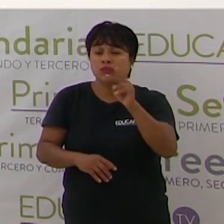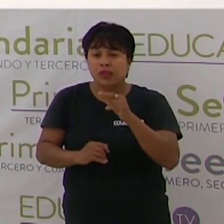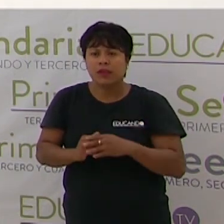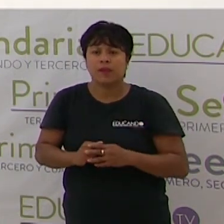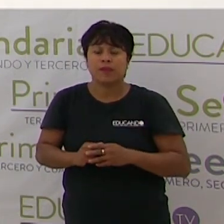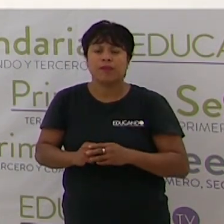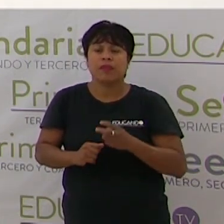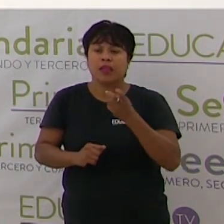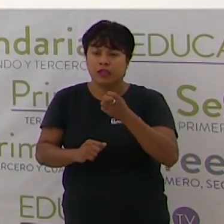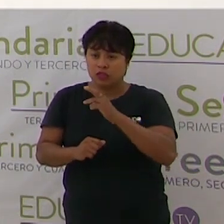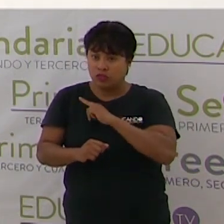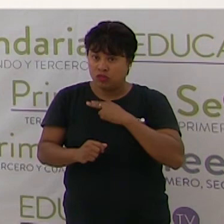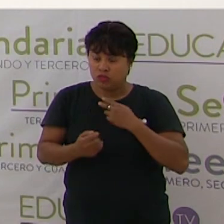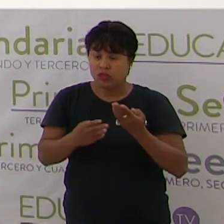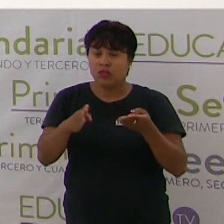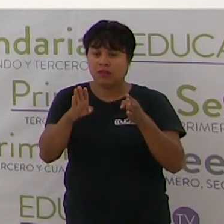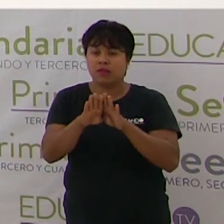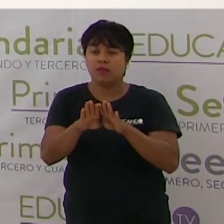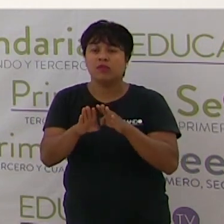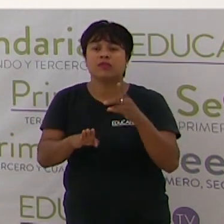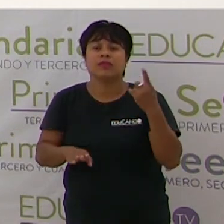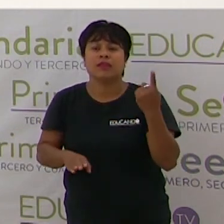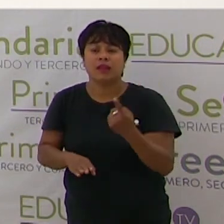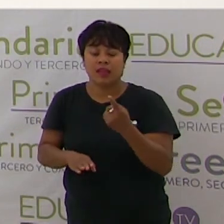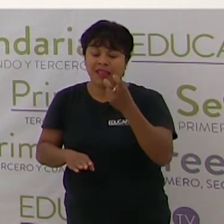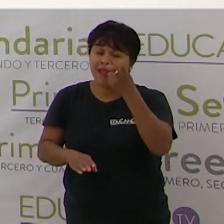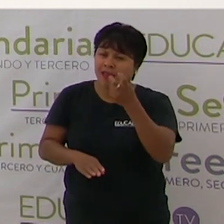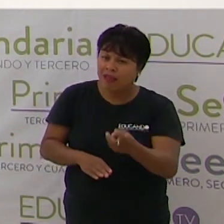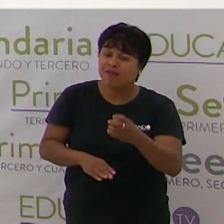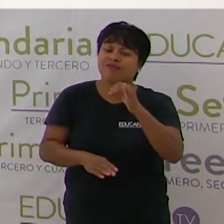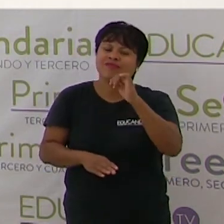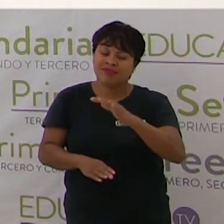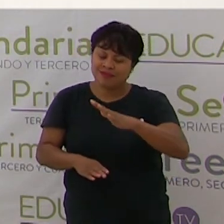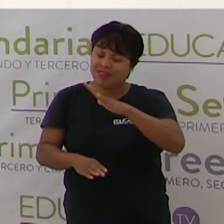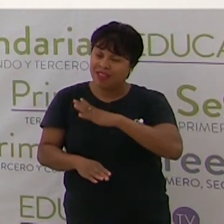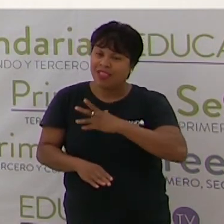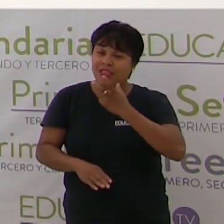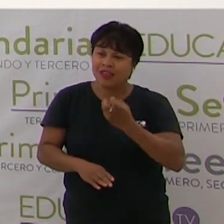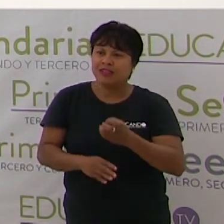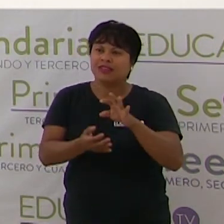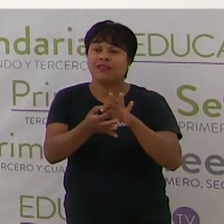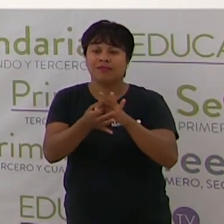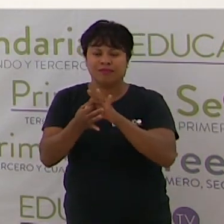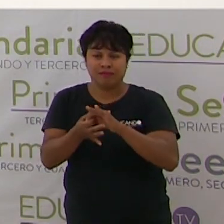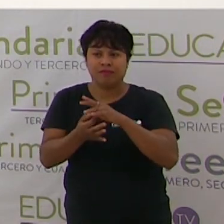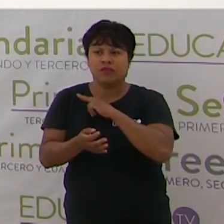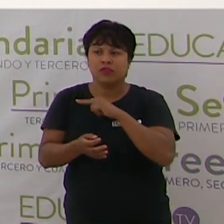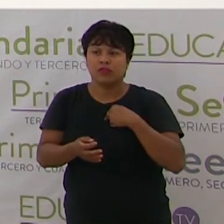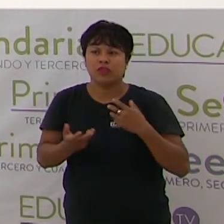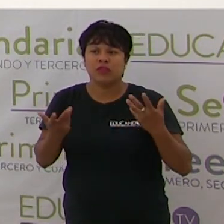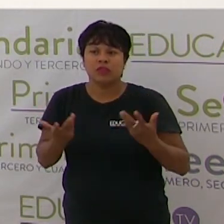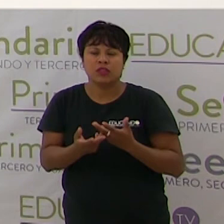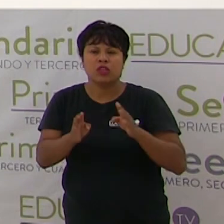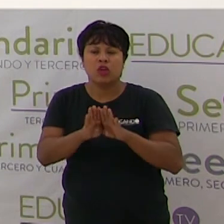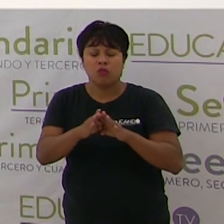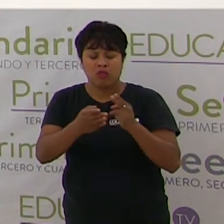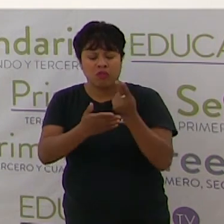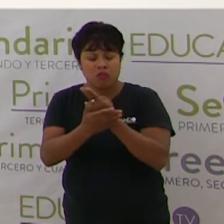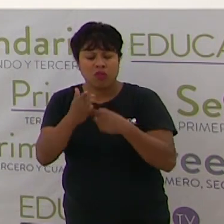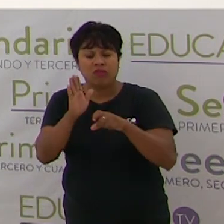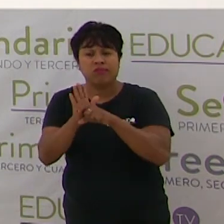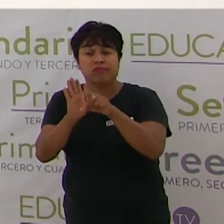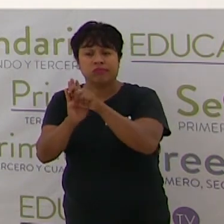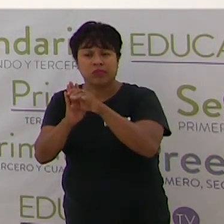eso estamos concluyendo, niñas y niños, que efectivamente hay esa relación. Es decir, estamos comprobando de manera gráfica lo que